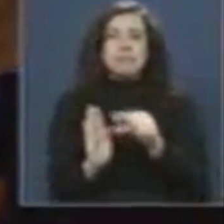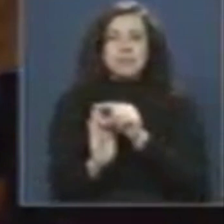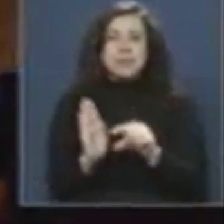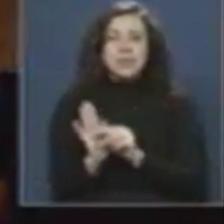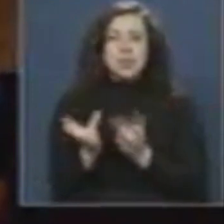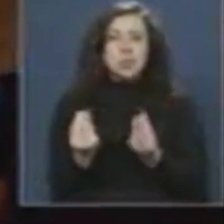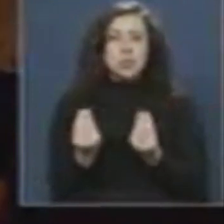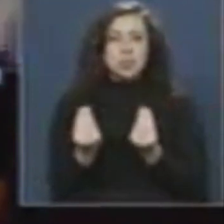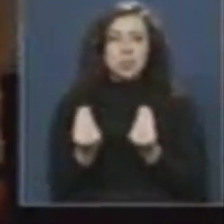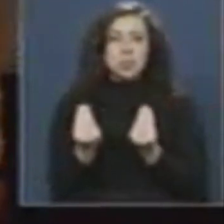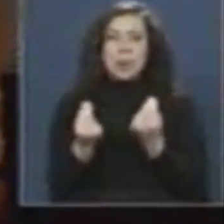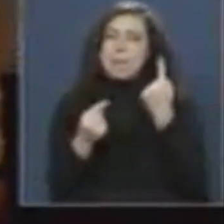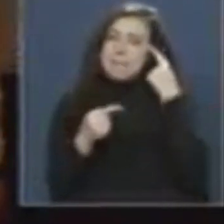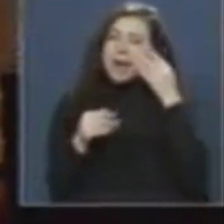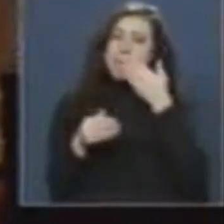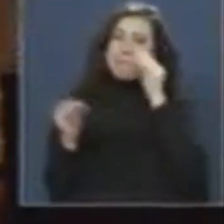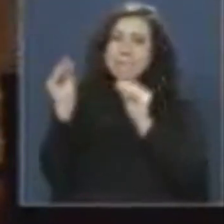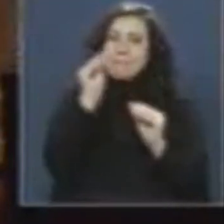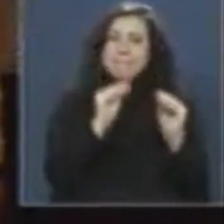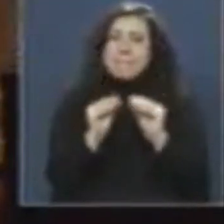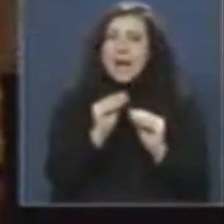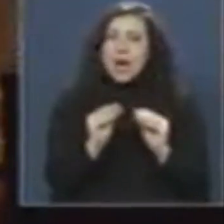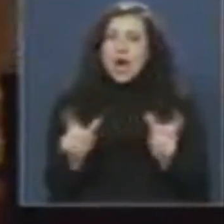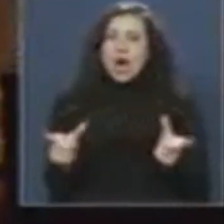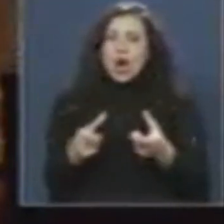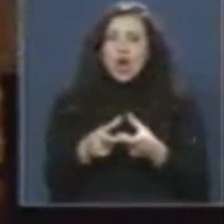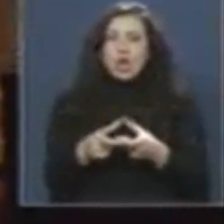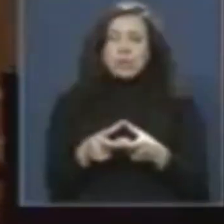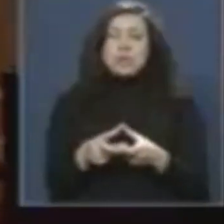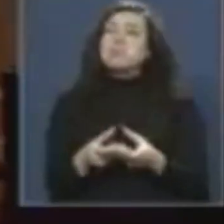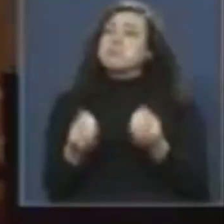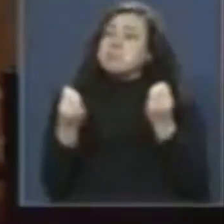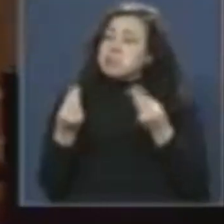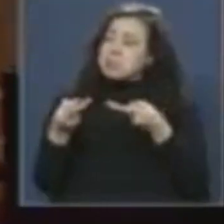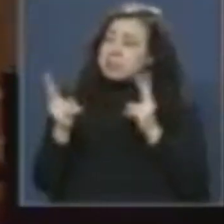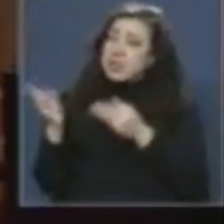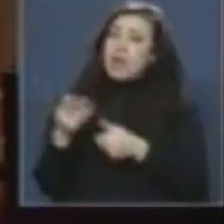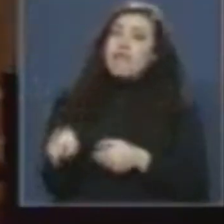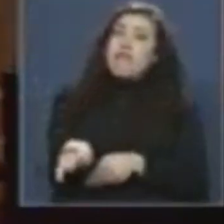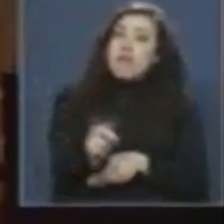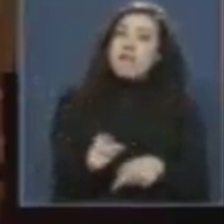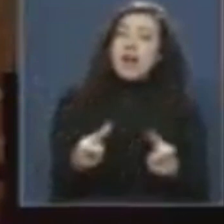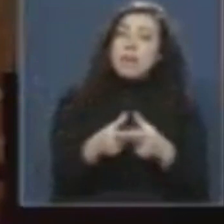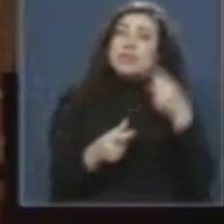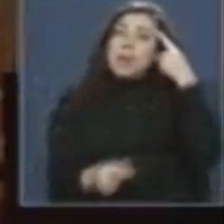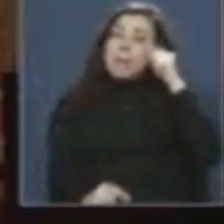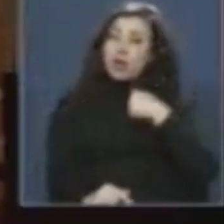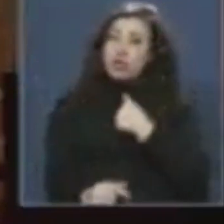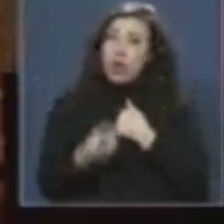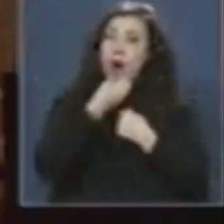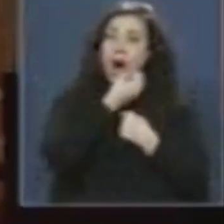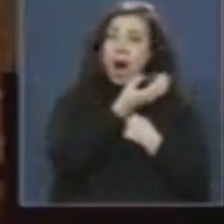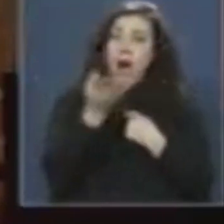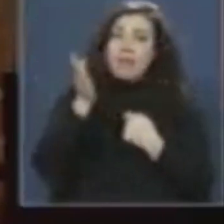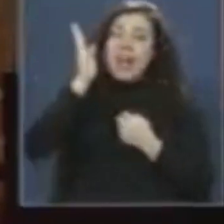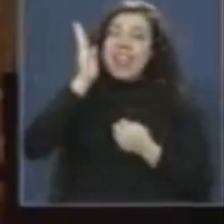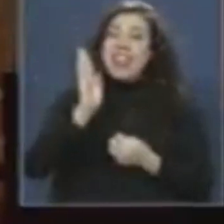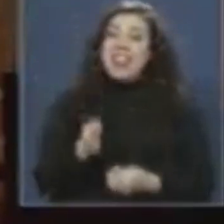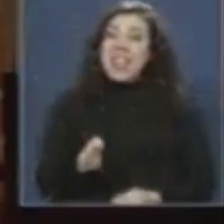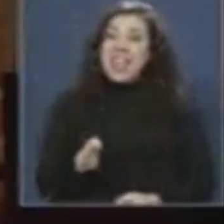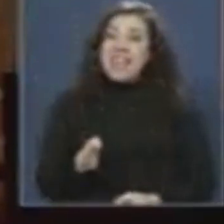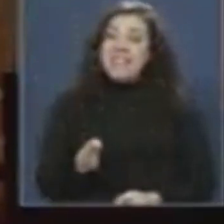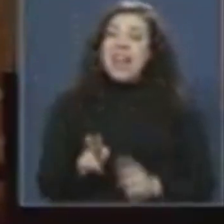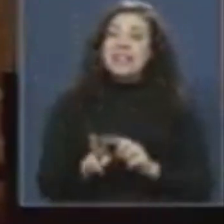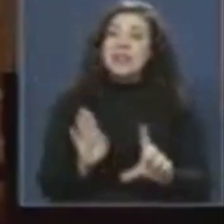hay muchas, para que esto se mejore en la comisión. Bienvenido, que devuelva a la comisión. Pero yo les digo, tiene que haber